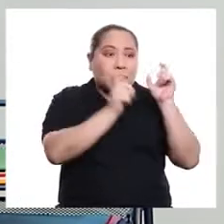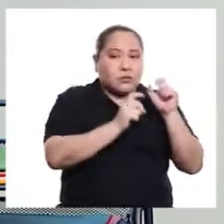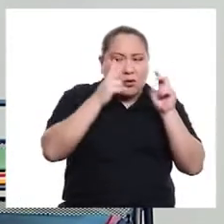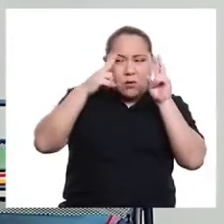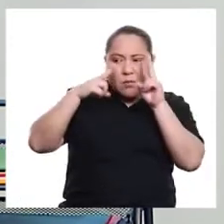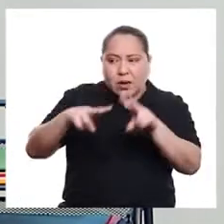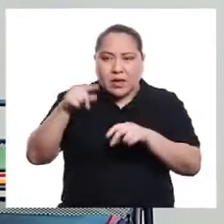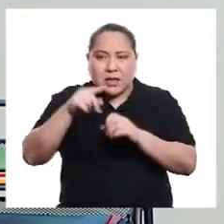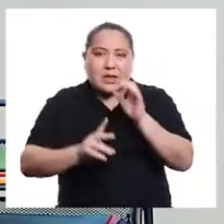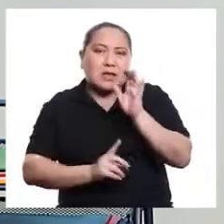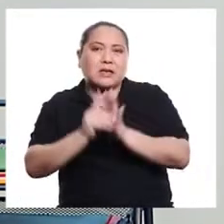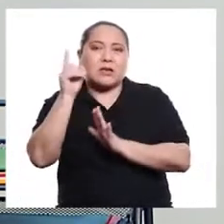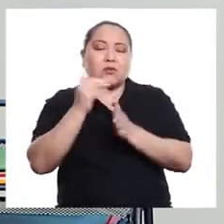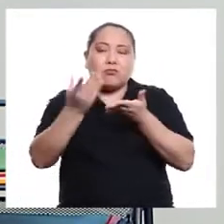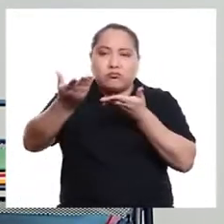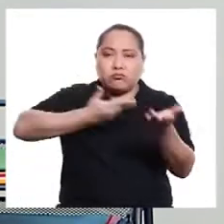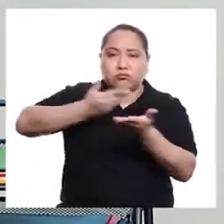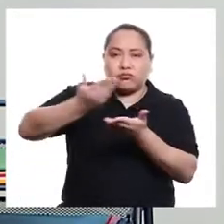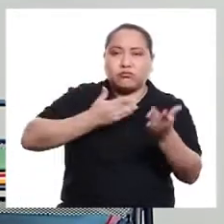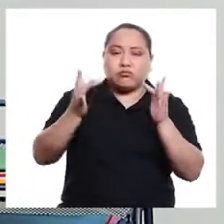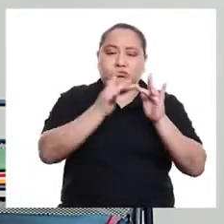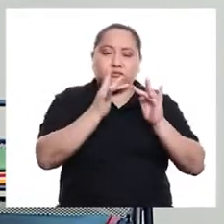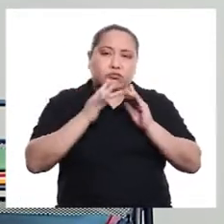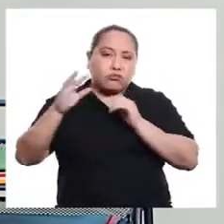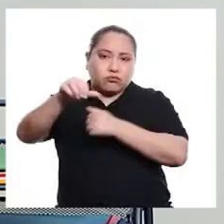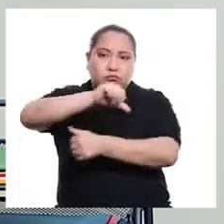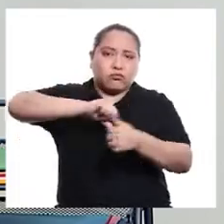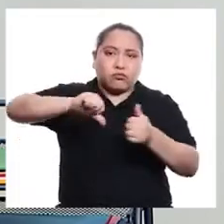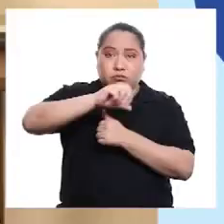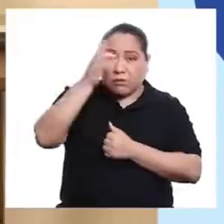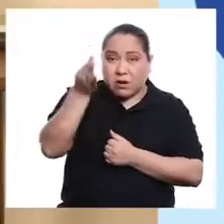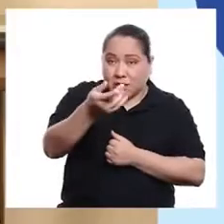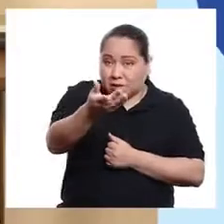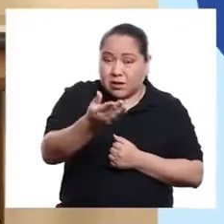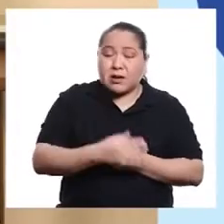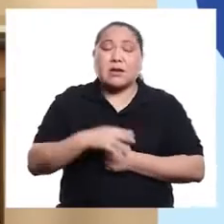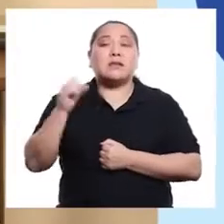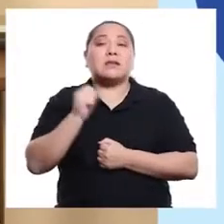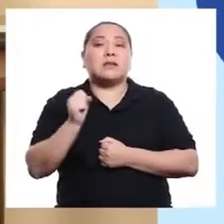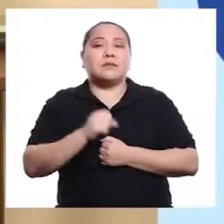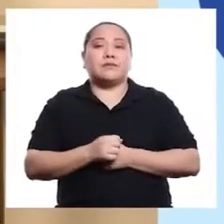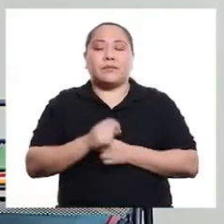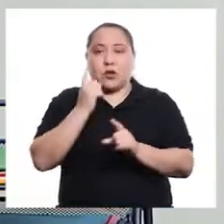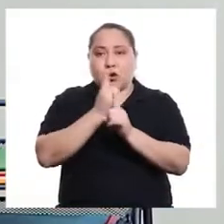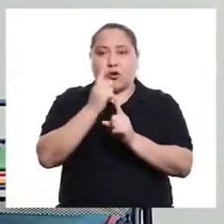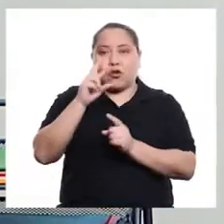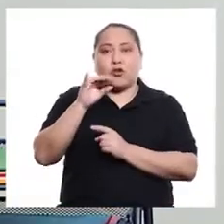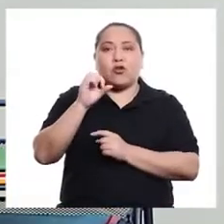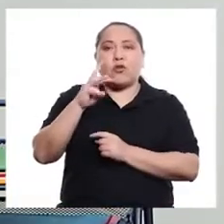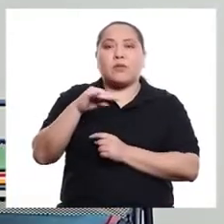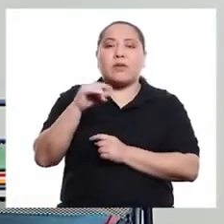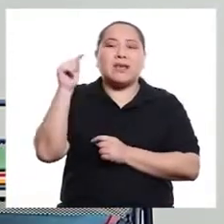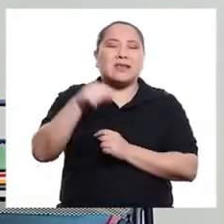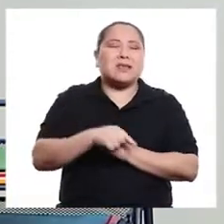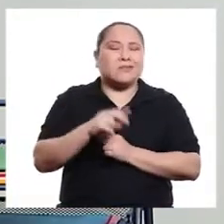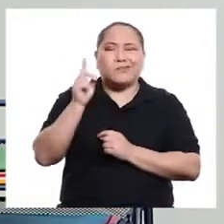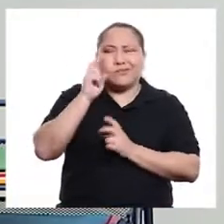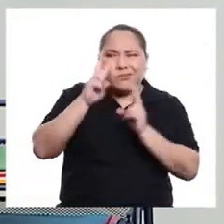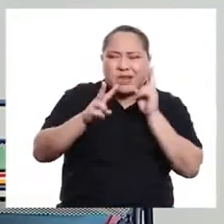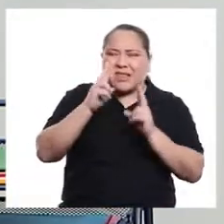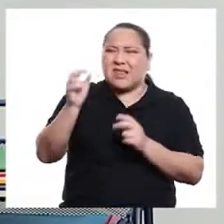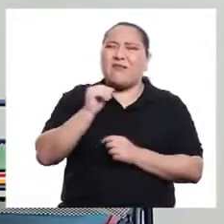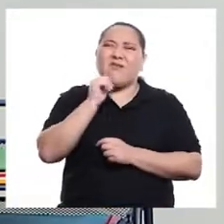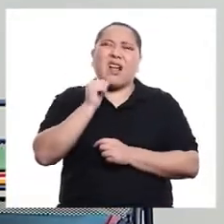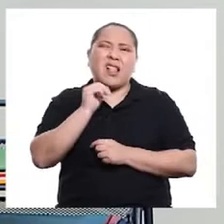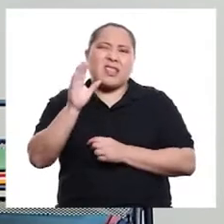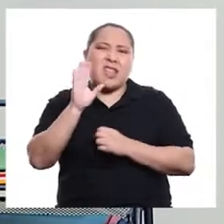se desarrollan y se relacionan con su entorno. ¿No, profesora? Exacto, Romina. Y esa baja percepción de